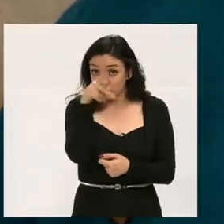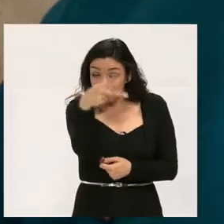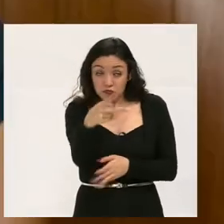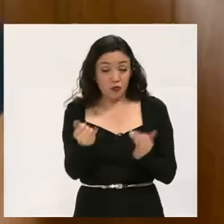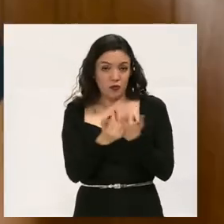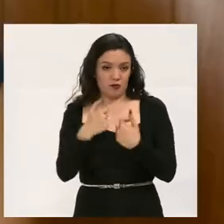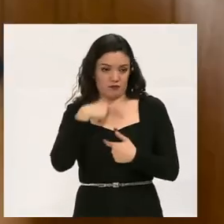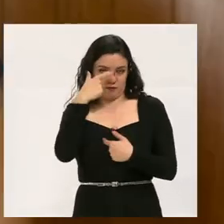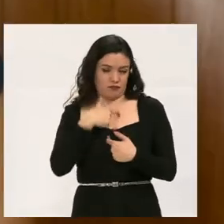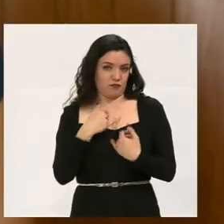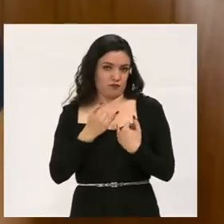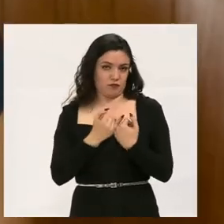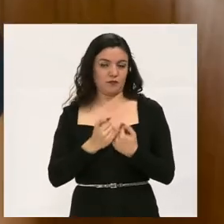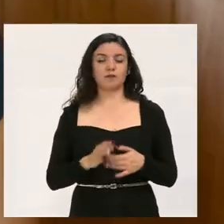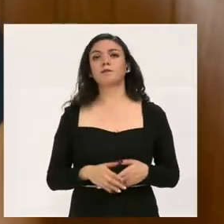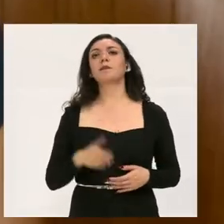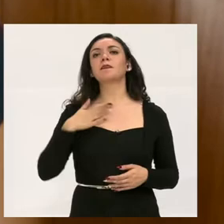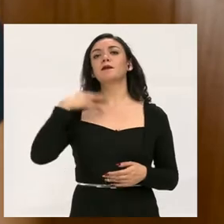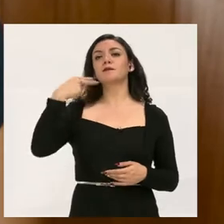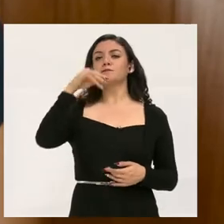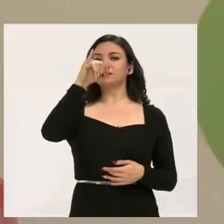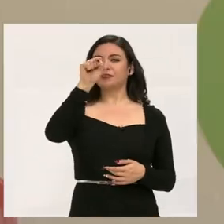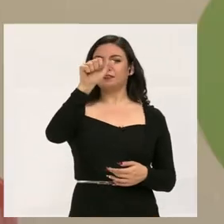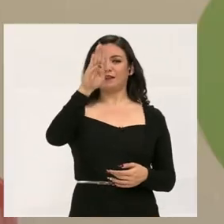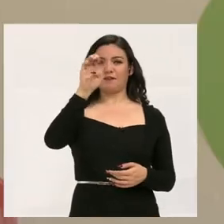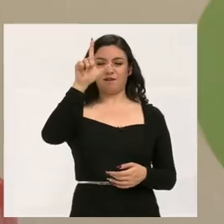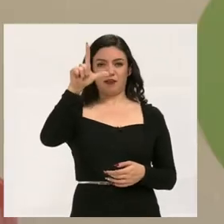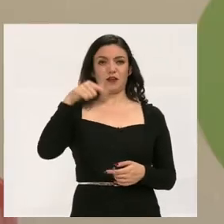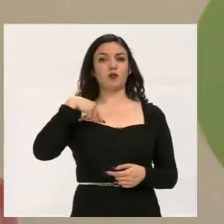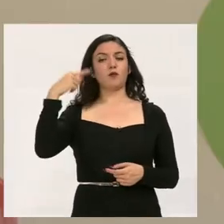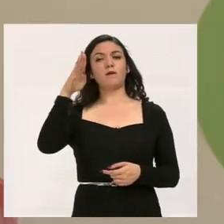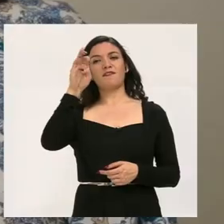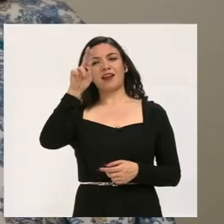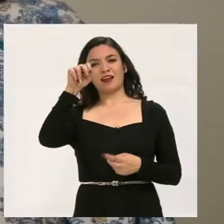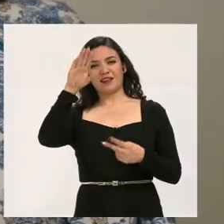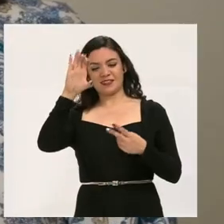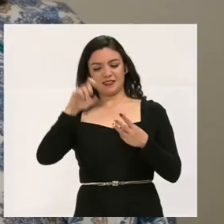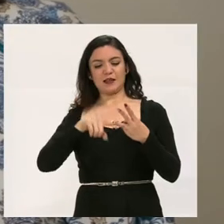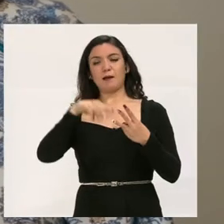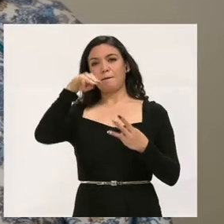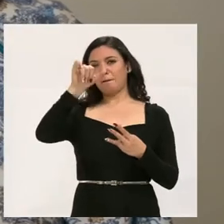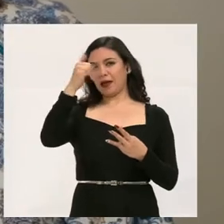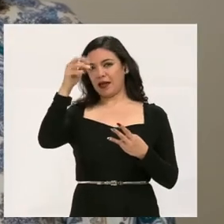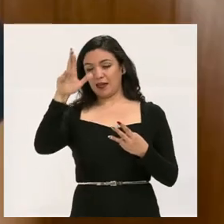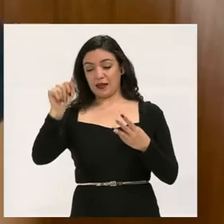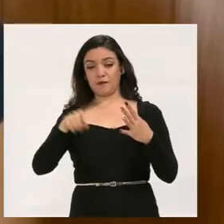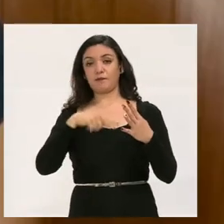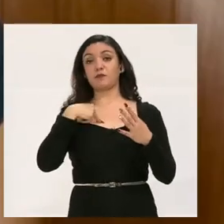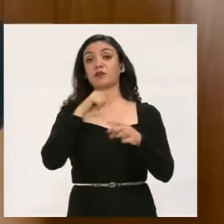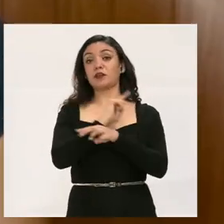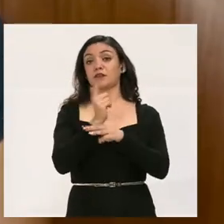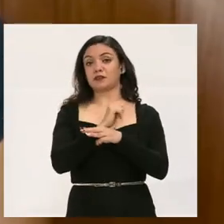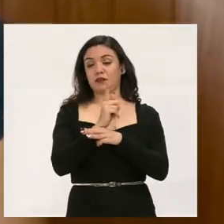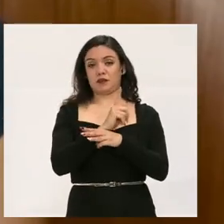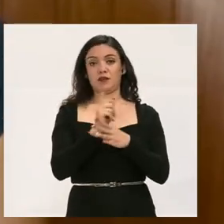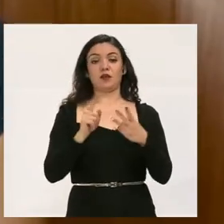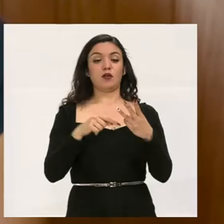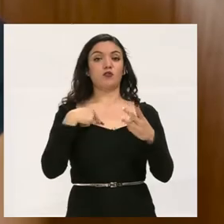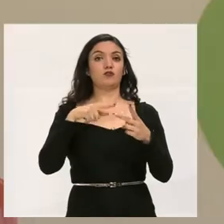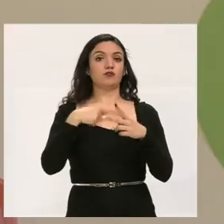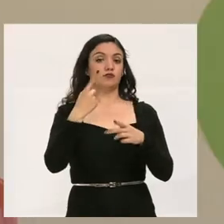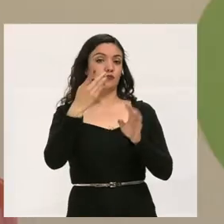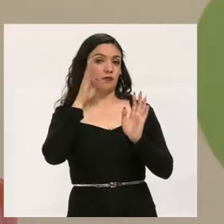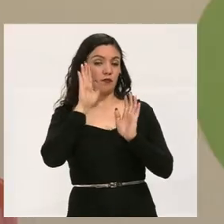tú en mi nombre es isabel rodríguez cruz soy berenice gonzález soy mayra morales soriano soy licenciada en pedagogía